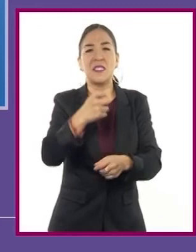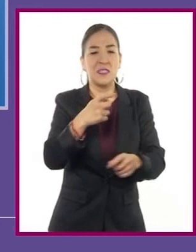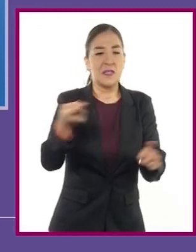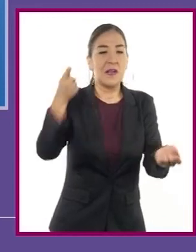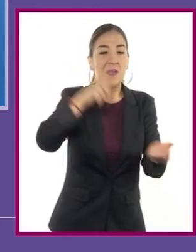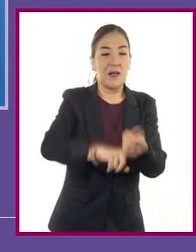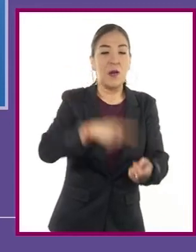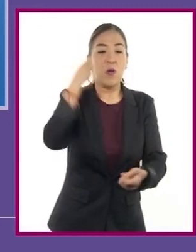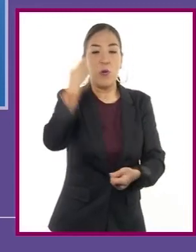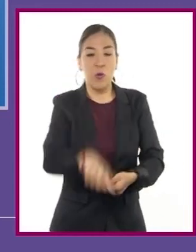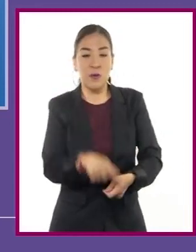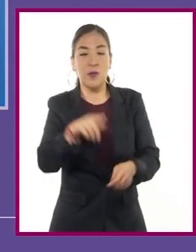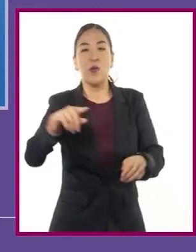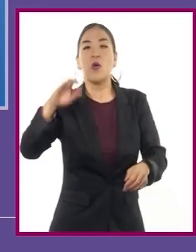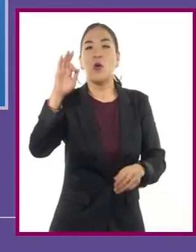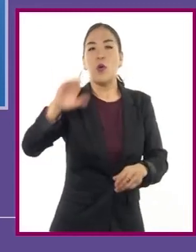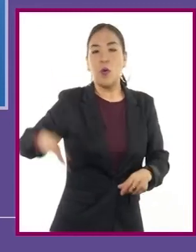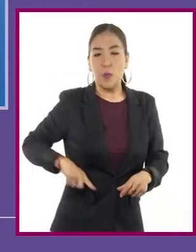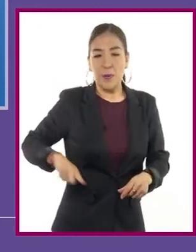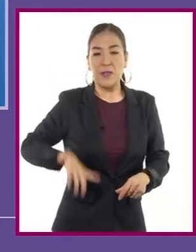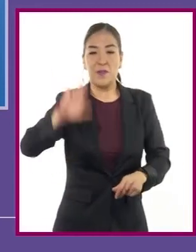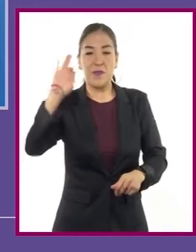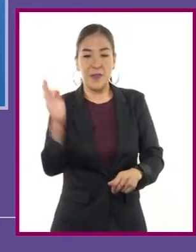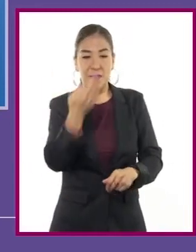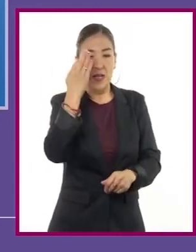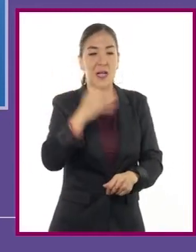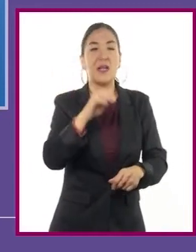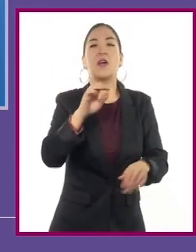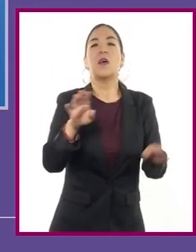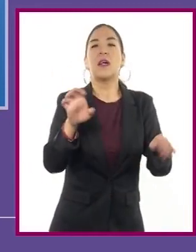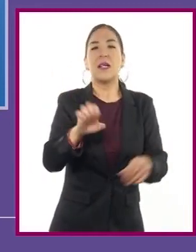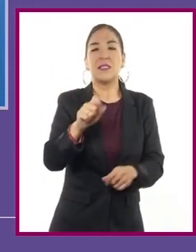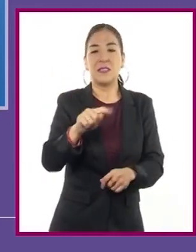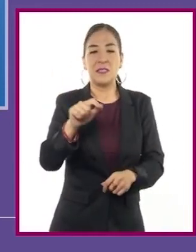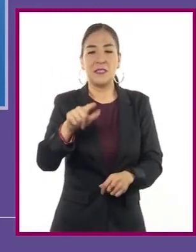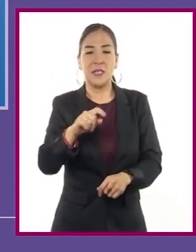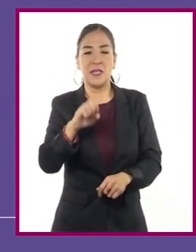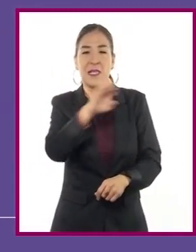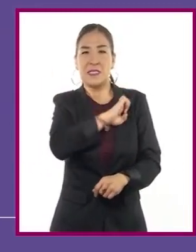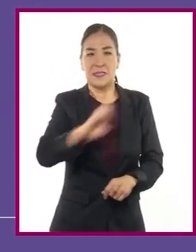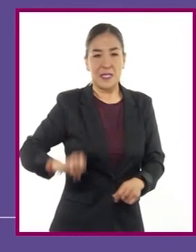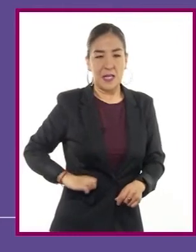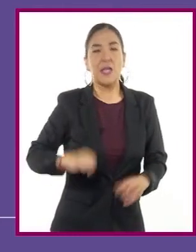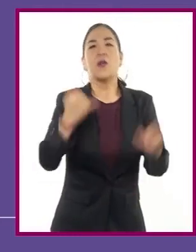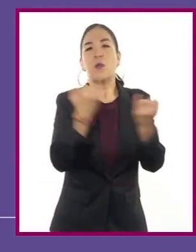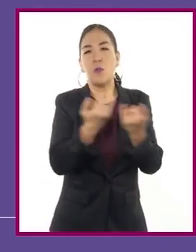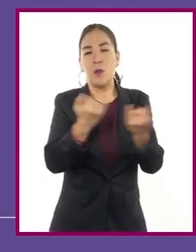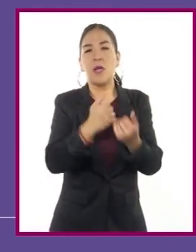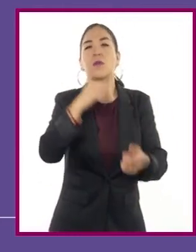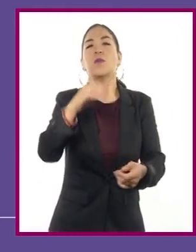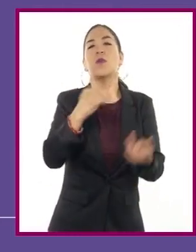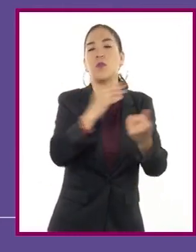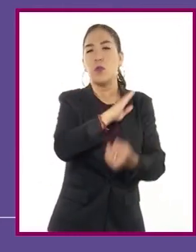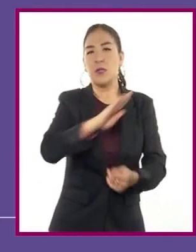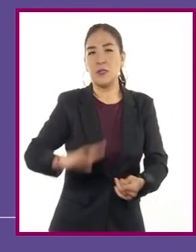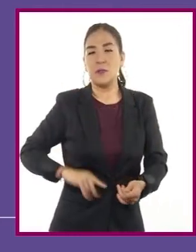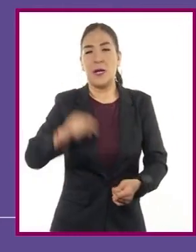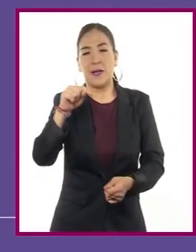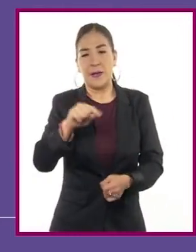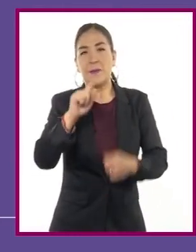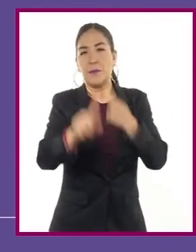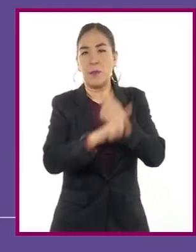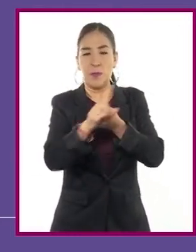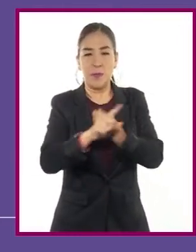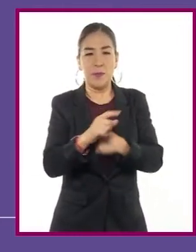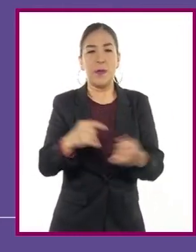de gobierno federal, estatal y municipal o de la Ciudad de México. Mecanismos legales para la